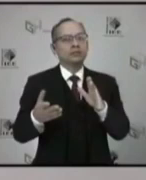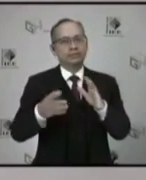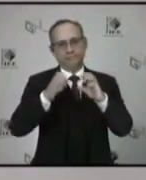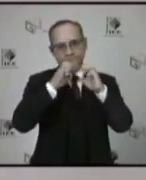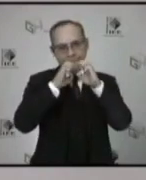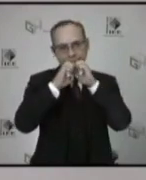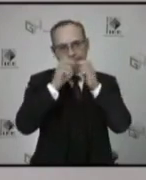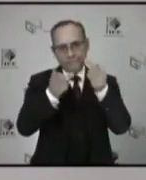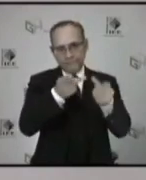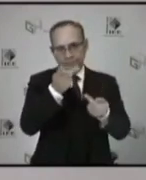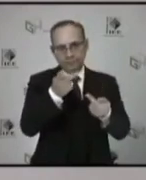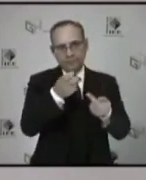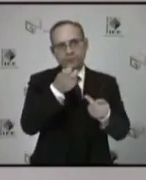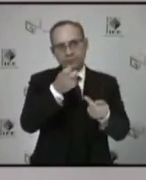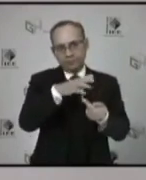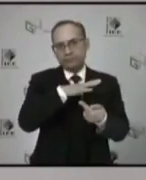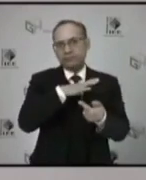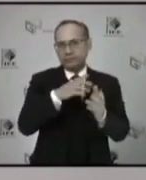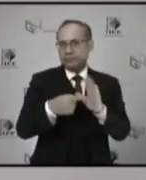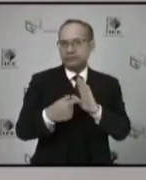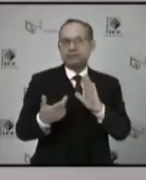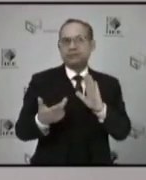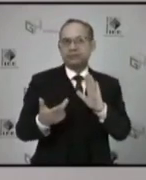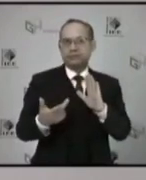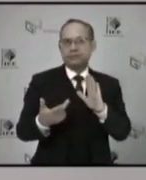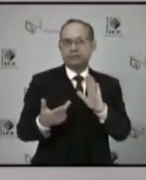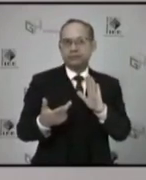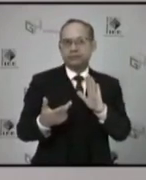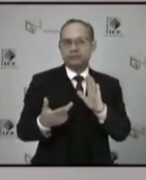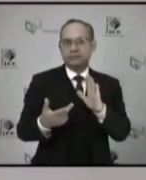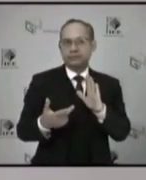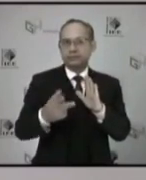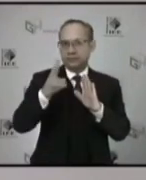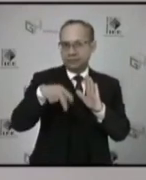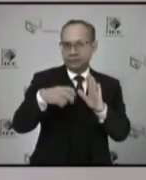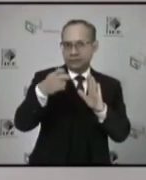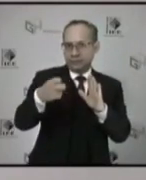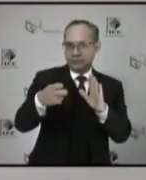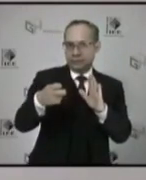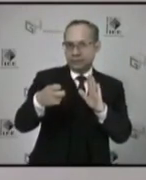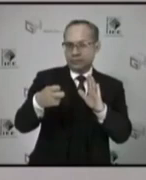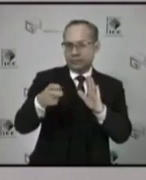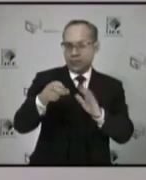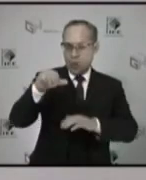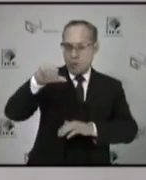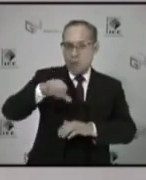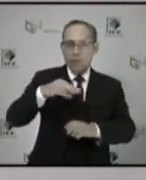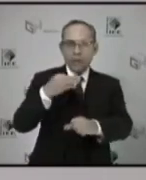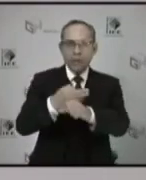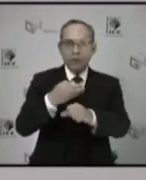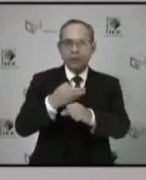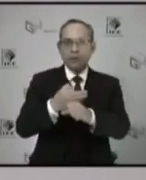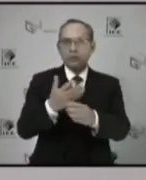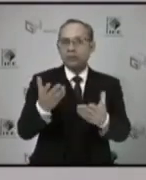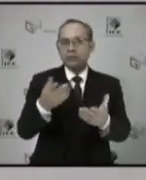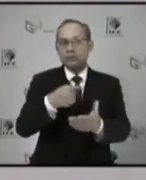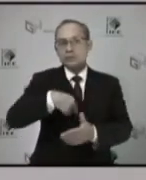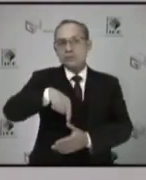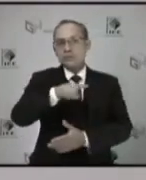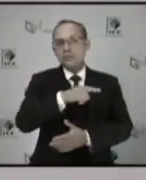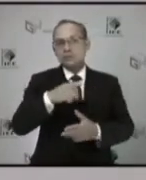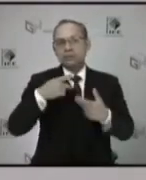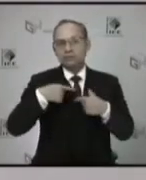Son contundentes. Es lo que hoy día están pensando los hidalguenses. Por eso, ese